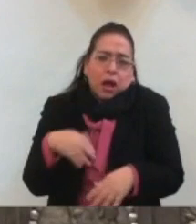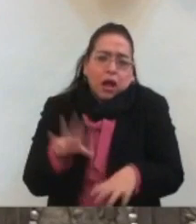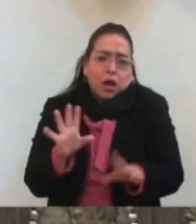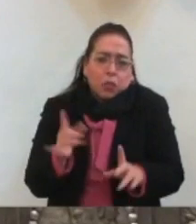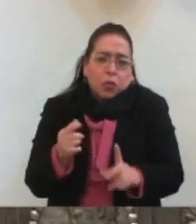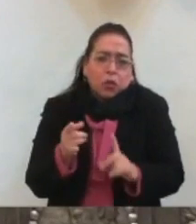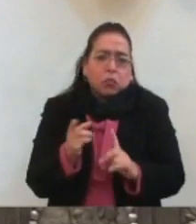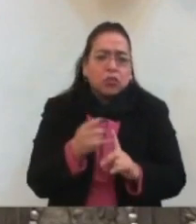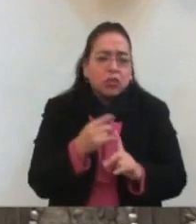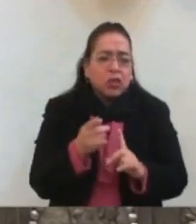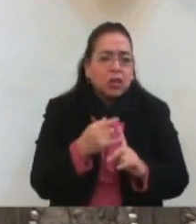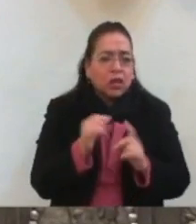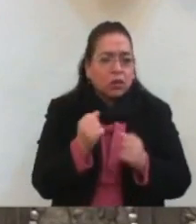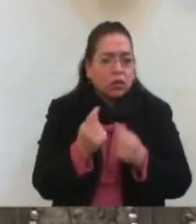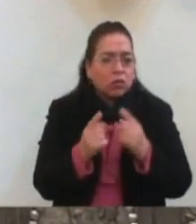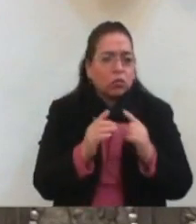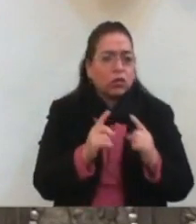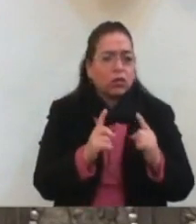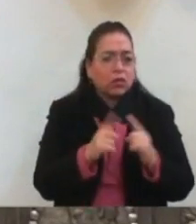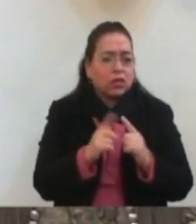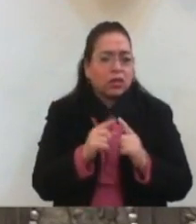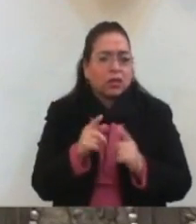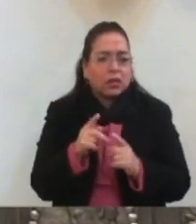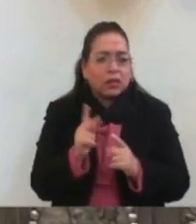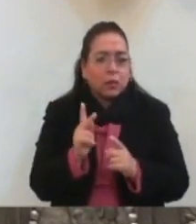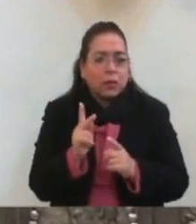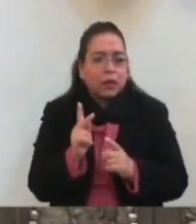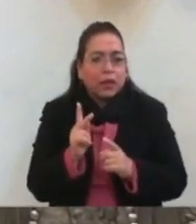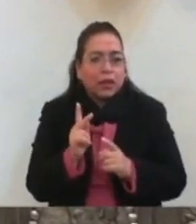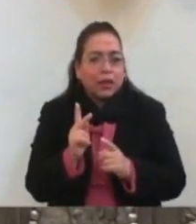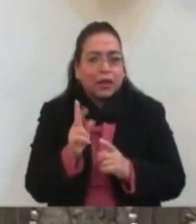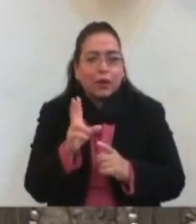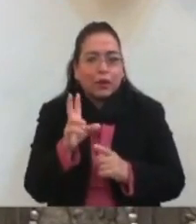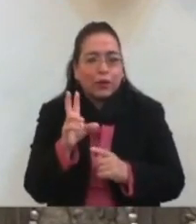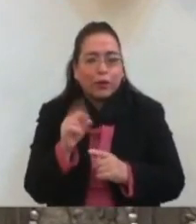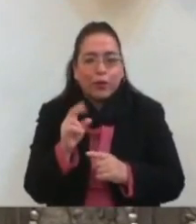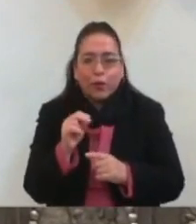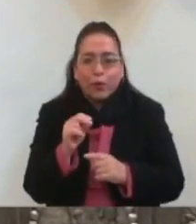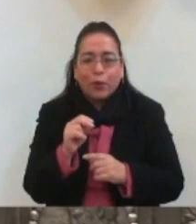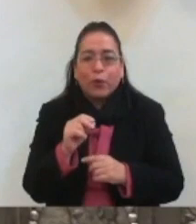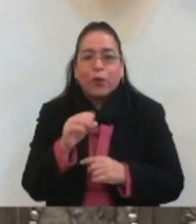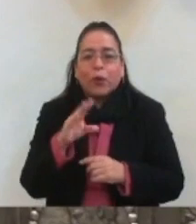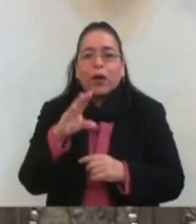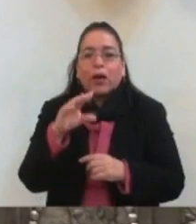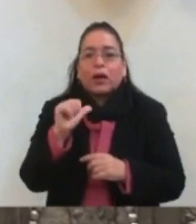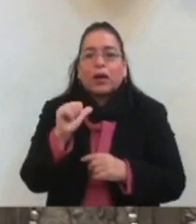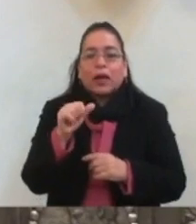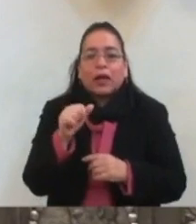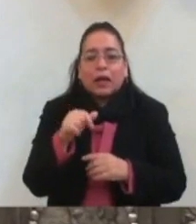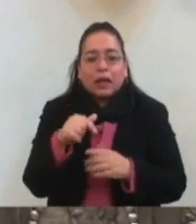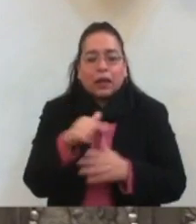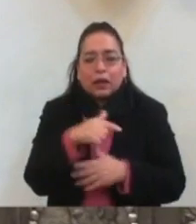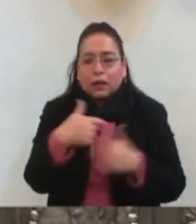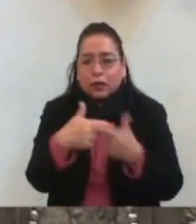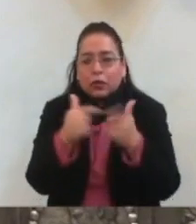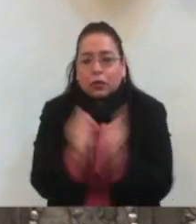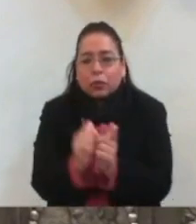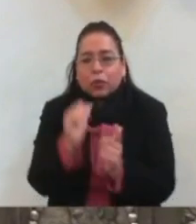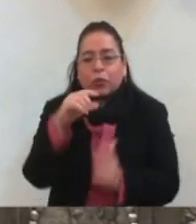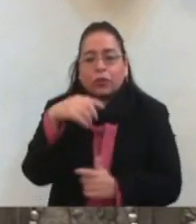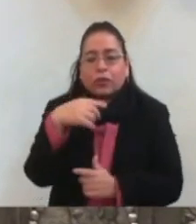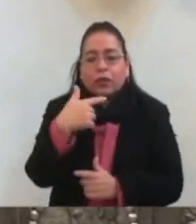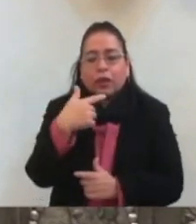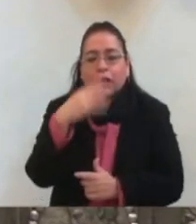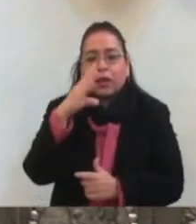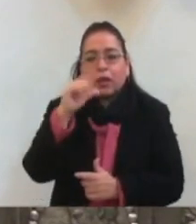caridad no ha cesado cáritas nunca has cerrado los